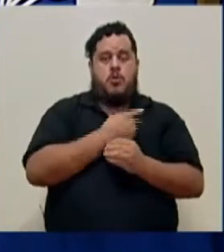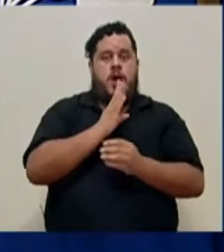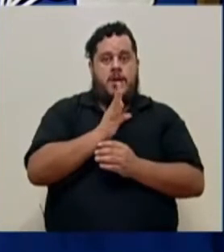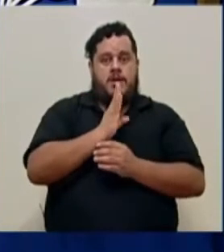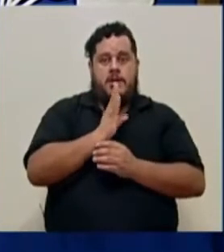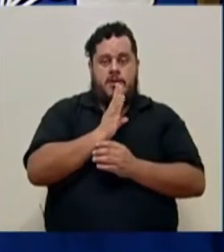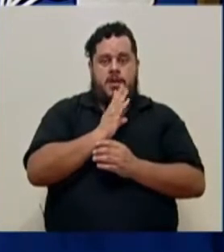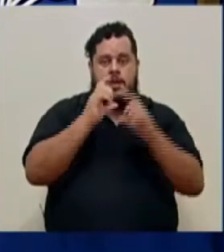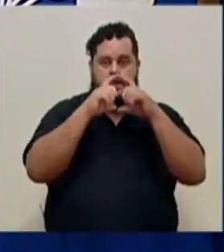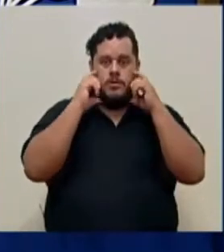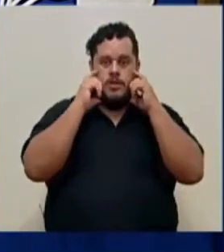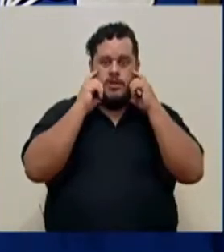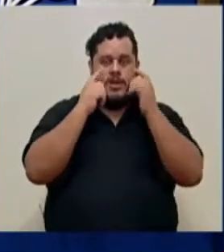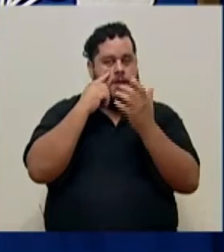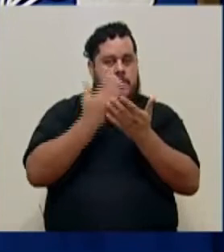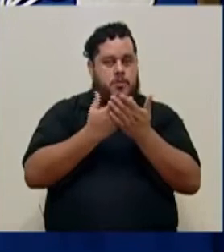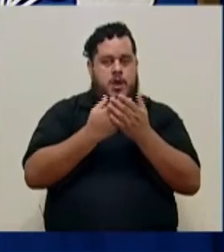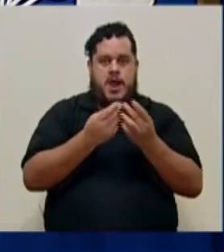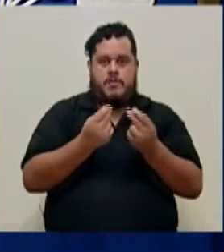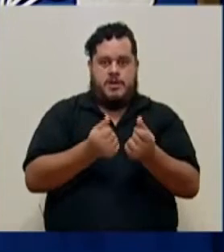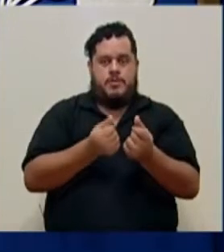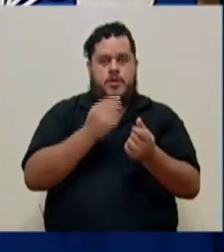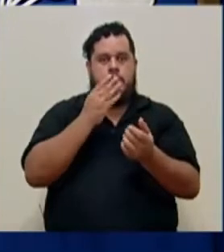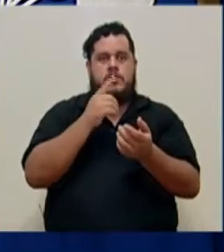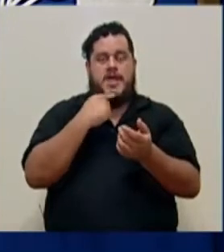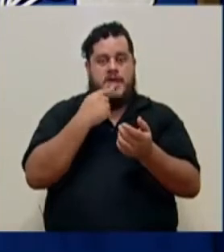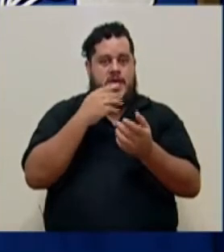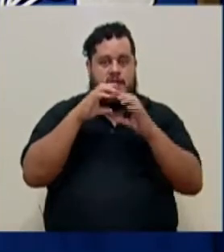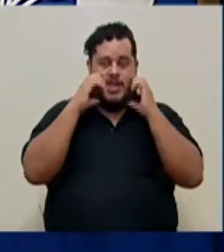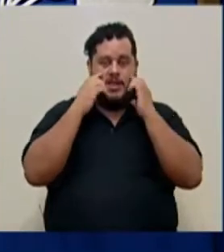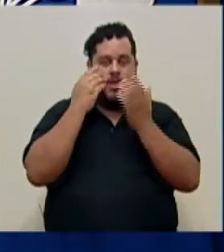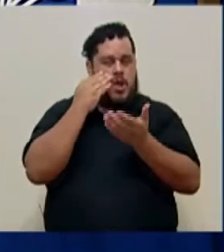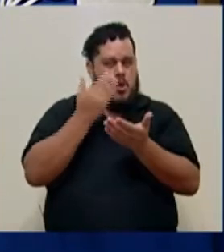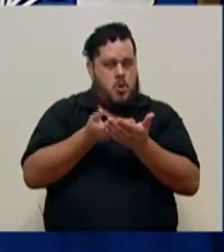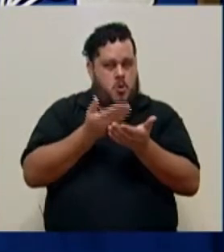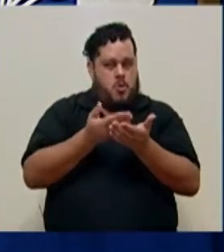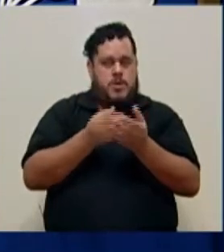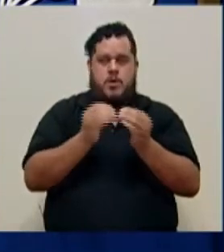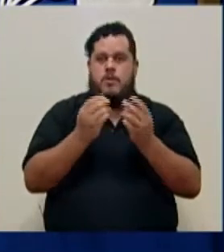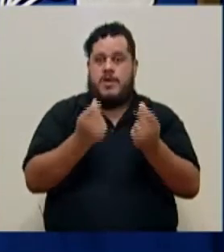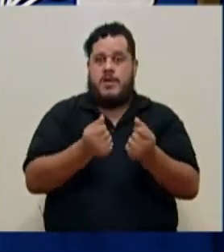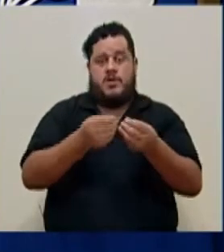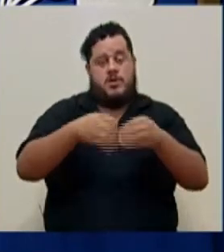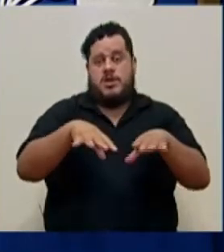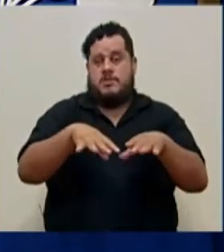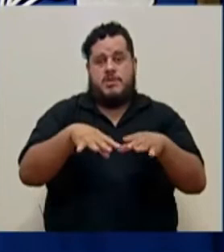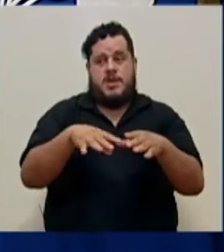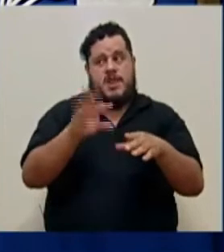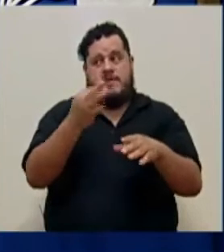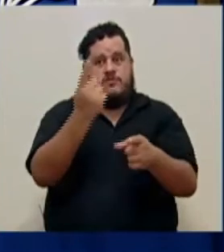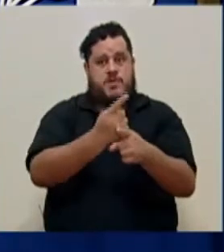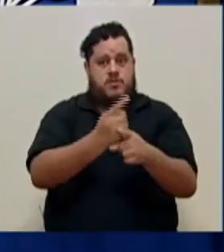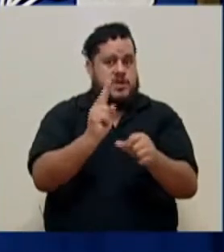hable, el cubrebocas se va a mojar más rápido, se va a poner húmedo más rápido y eso pierde la eficacia. Entonces imagínense de estar todo el día,